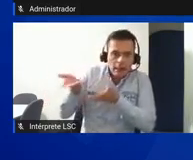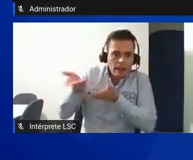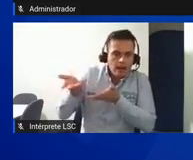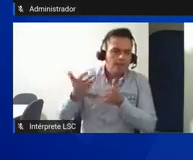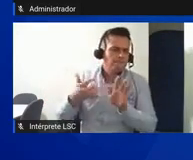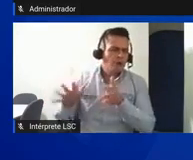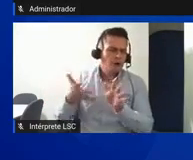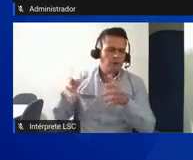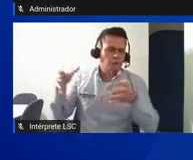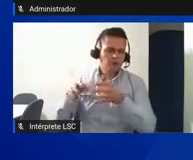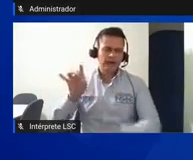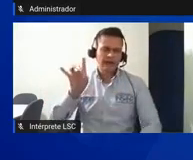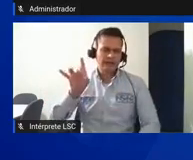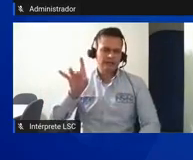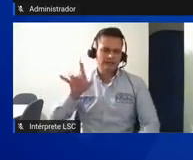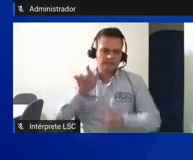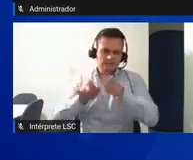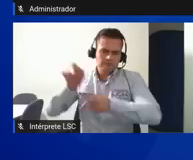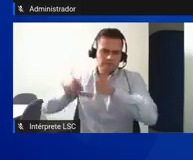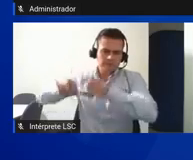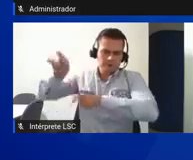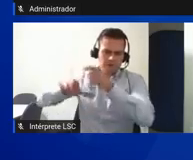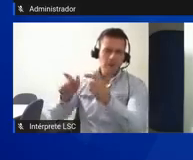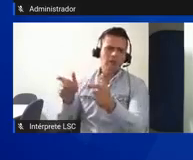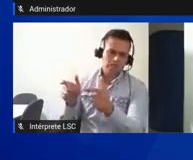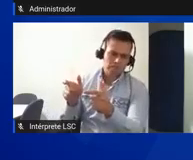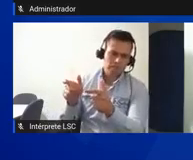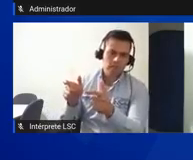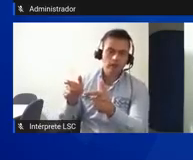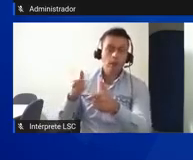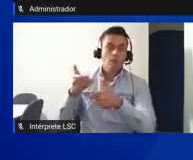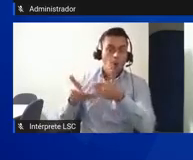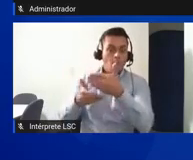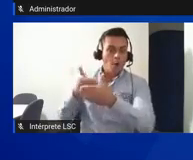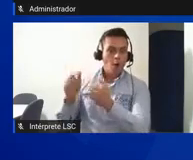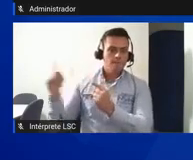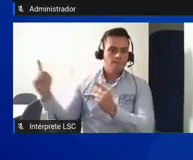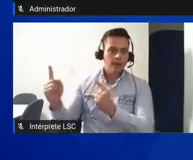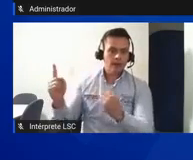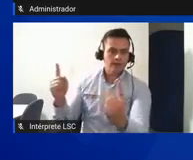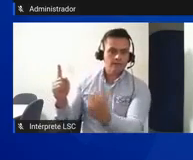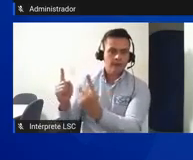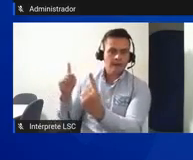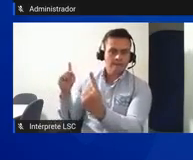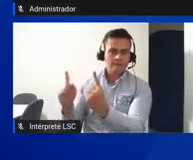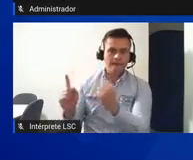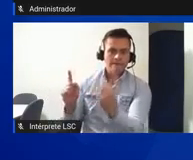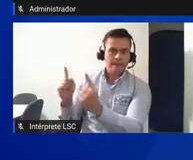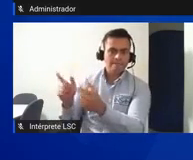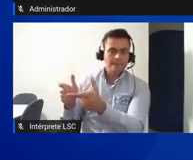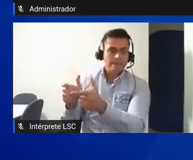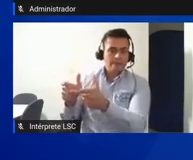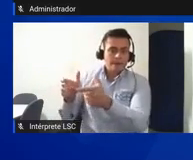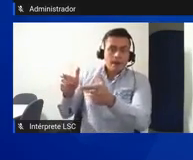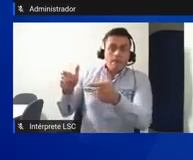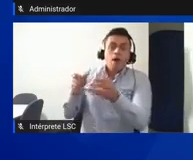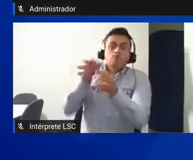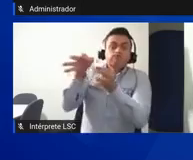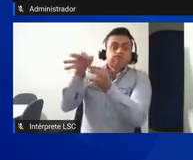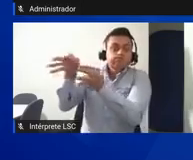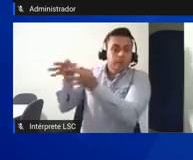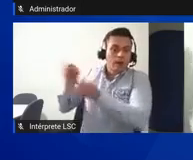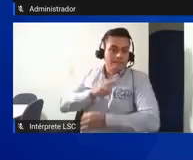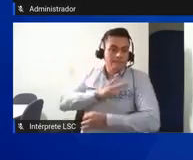15 personas, y al final se fueron uniendo personas de diferentes municipios del Valle